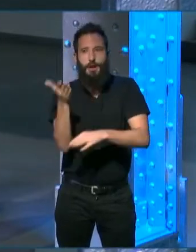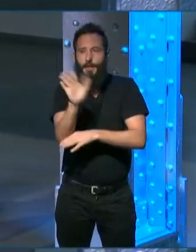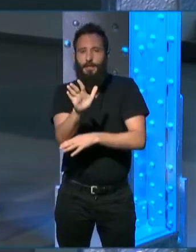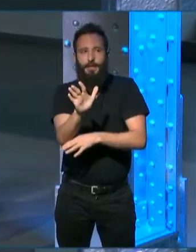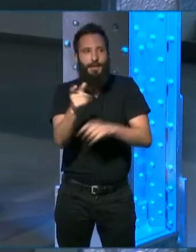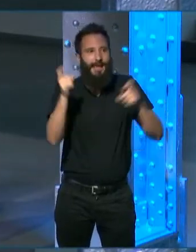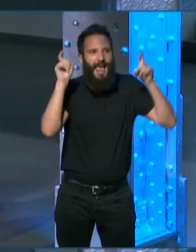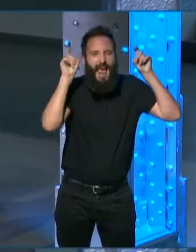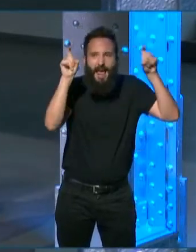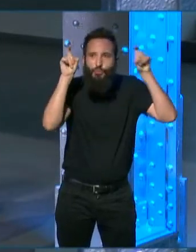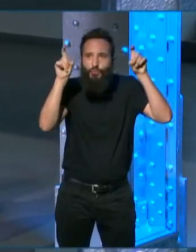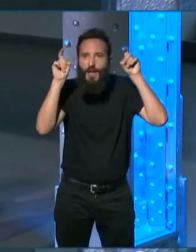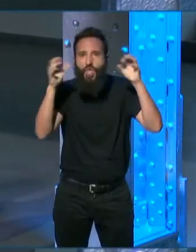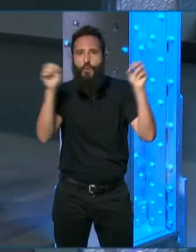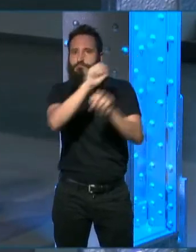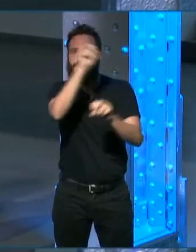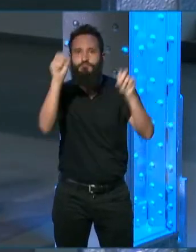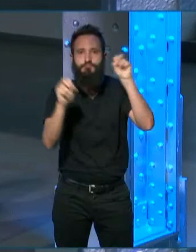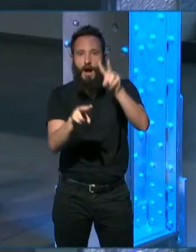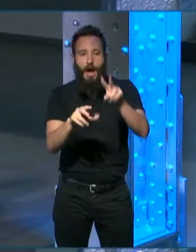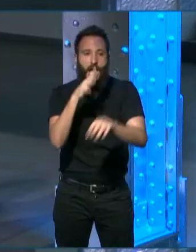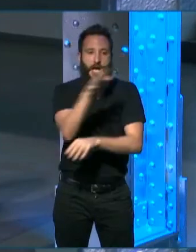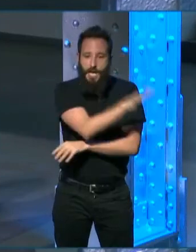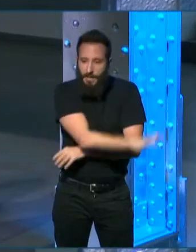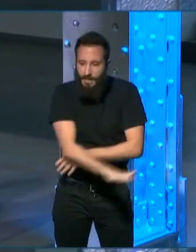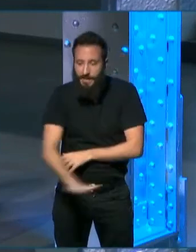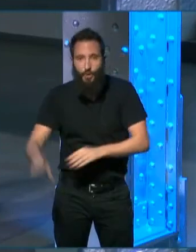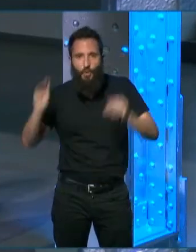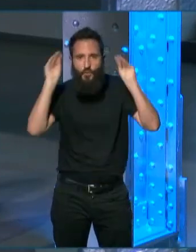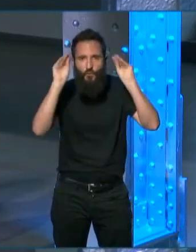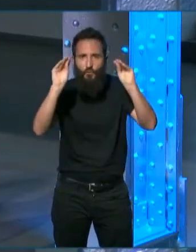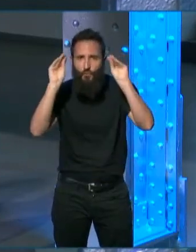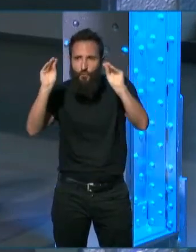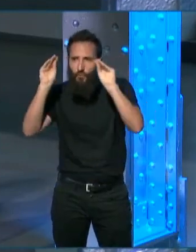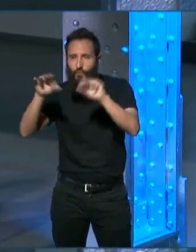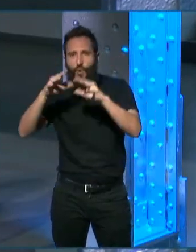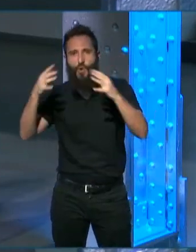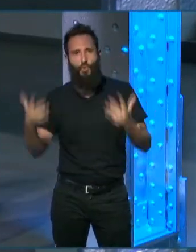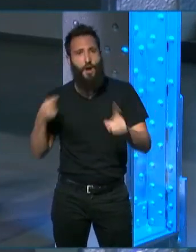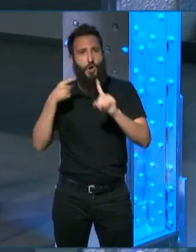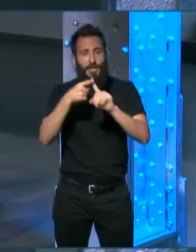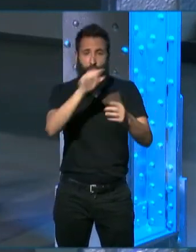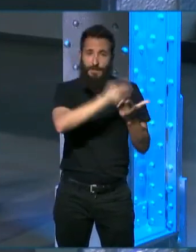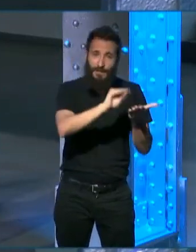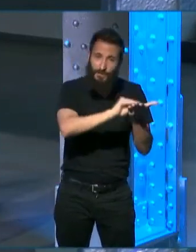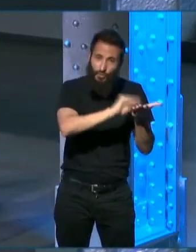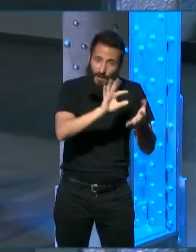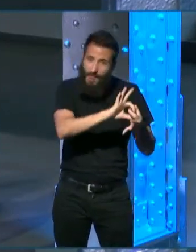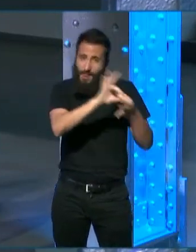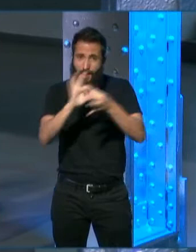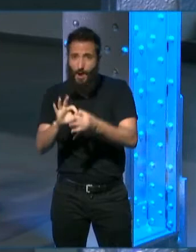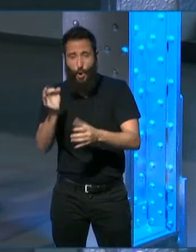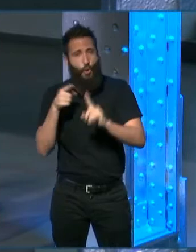educación, qué formación queremos dar a las personas para que tengan una relación con la escritura y con lo que representa la